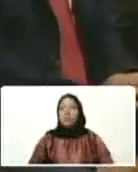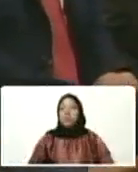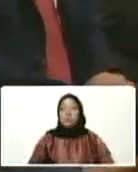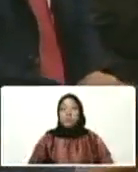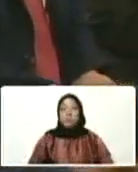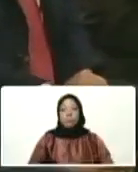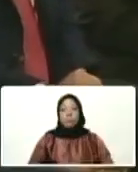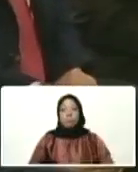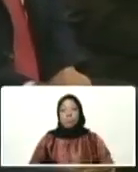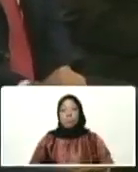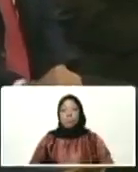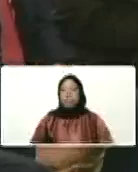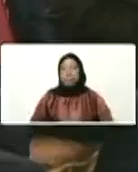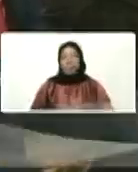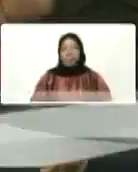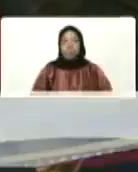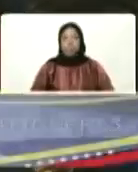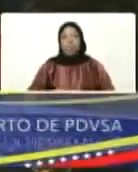Dagoberto,